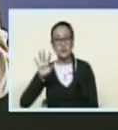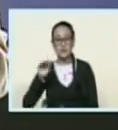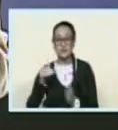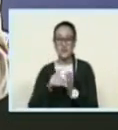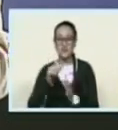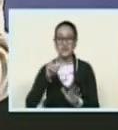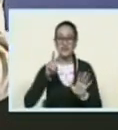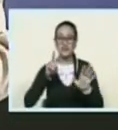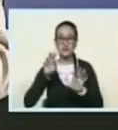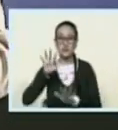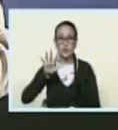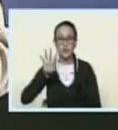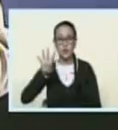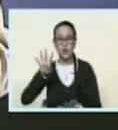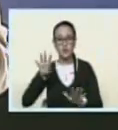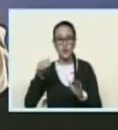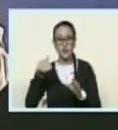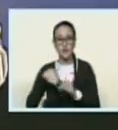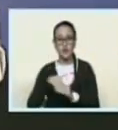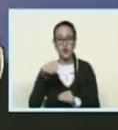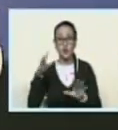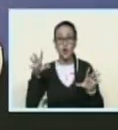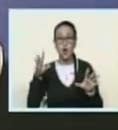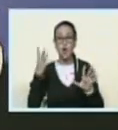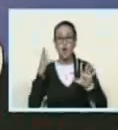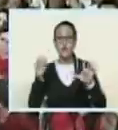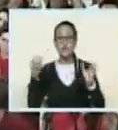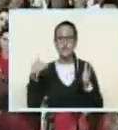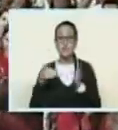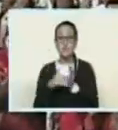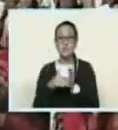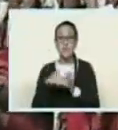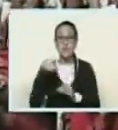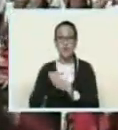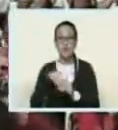555.174 votos. 90.000 votos de diferencia,